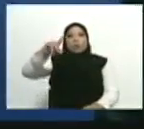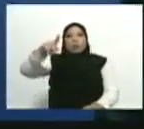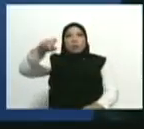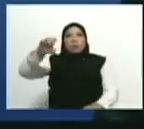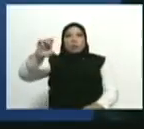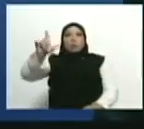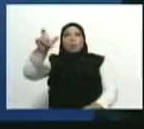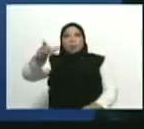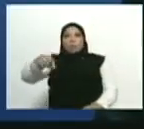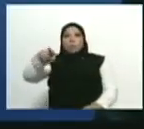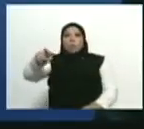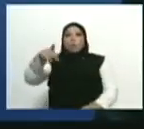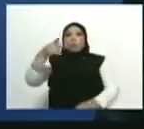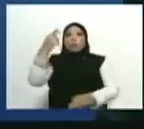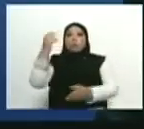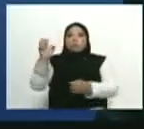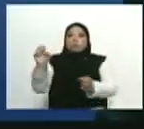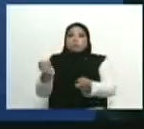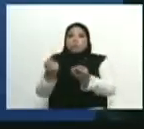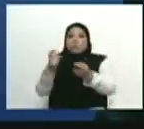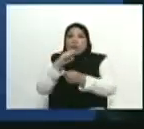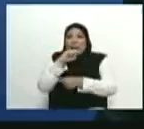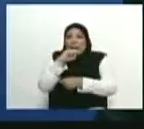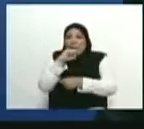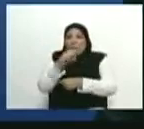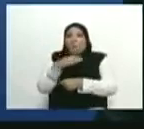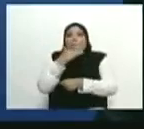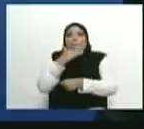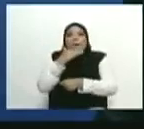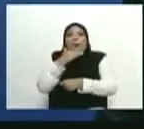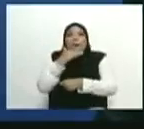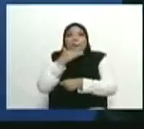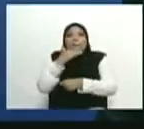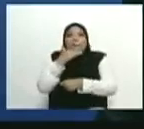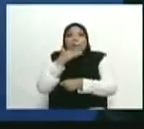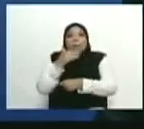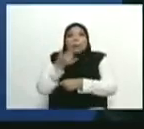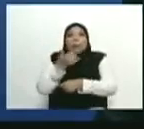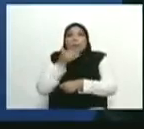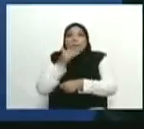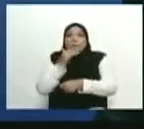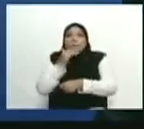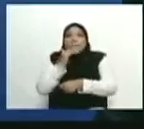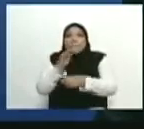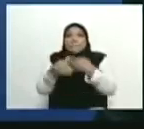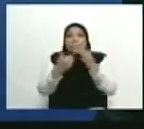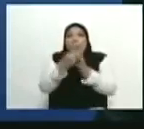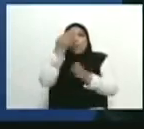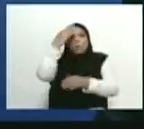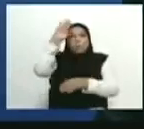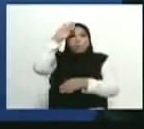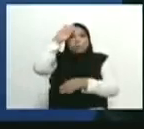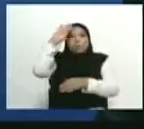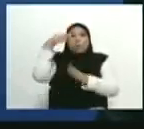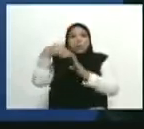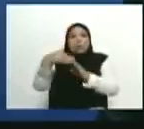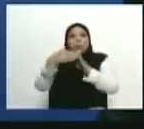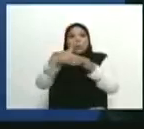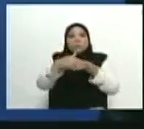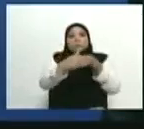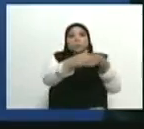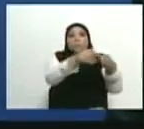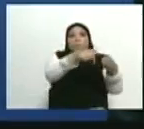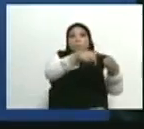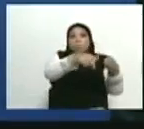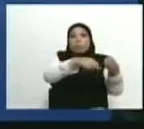lago, fue como regañadiente, ¿usted se acuerda de Pulgosa? Pero fue hasta Cuba a llevarlos. Y